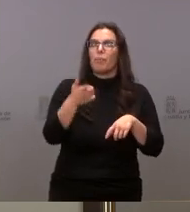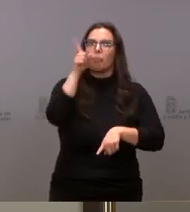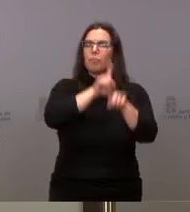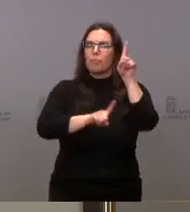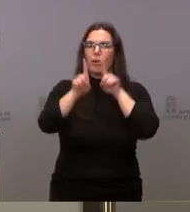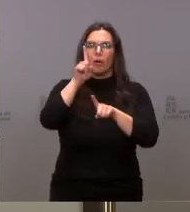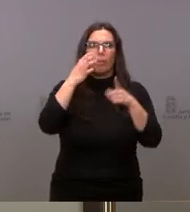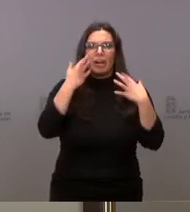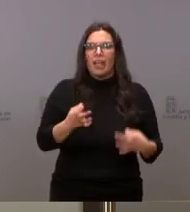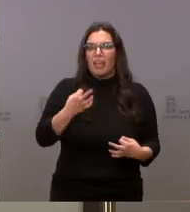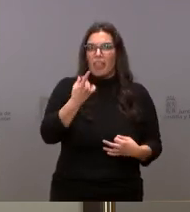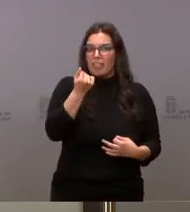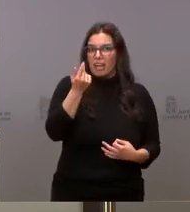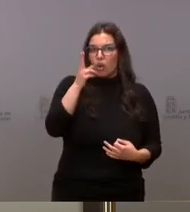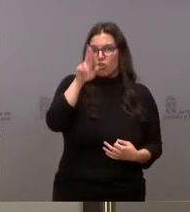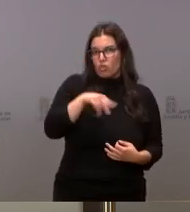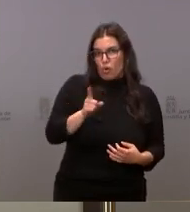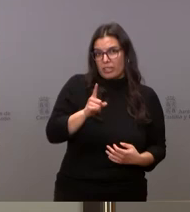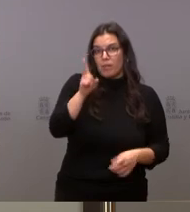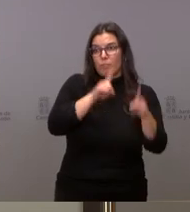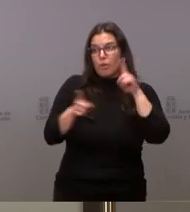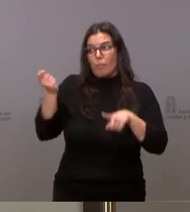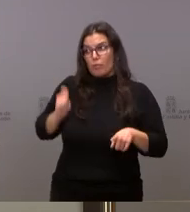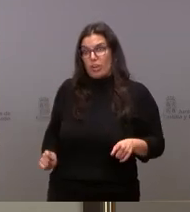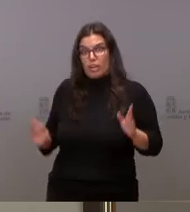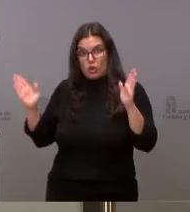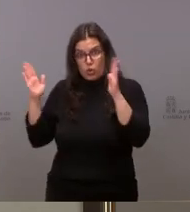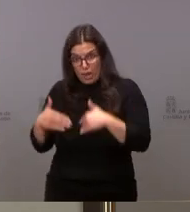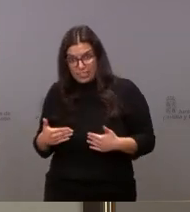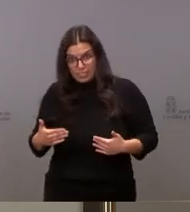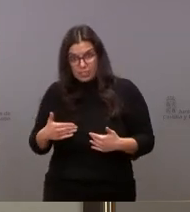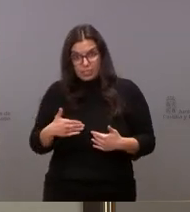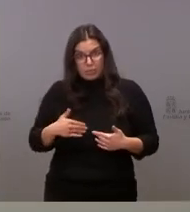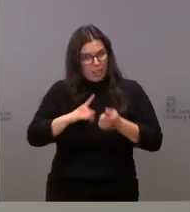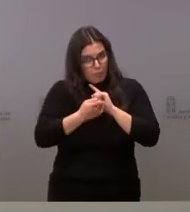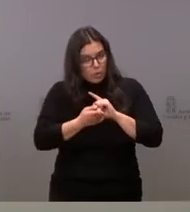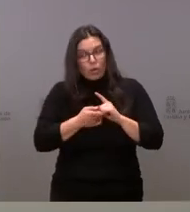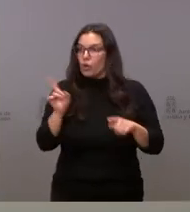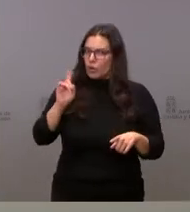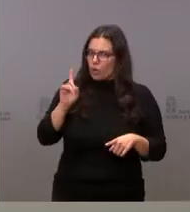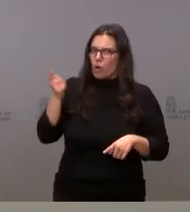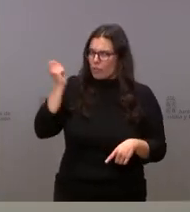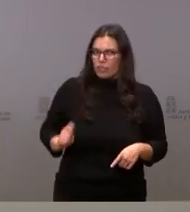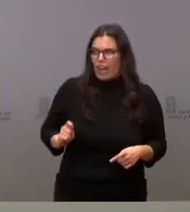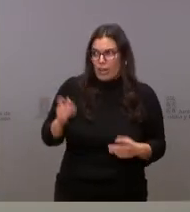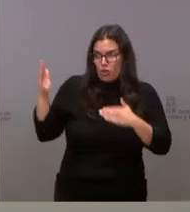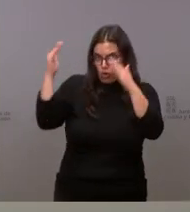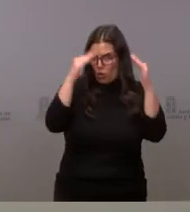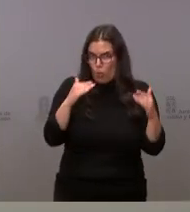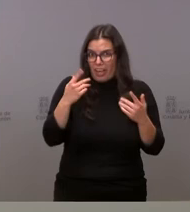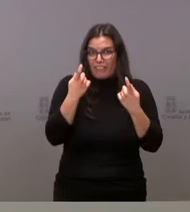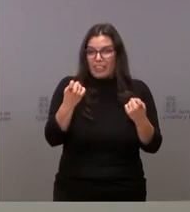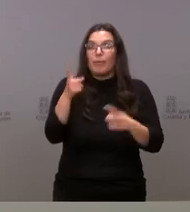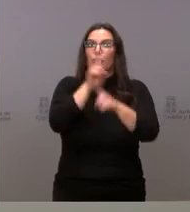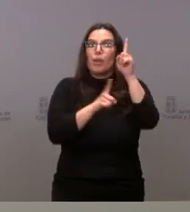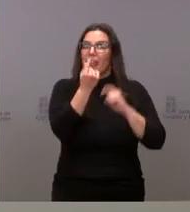realmente de dinero sino de falta de profesionales y su proceso ha cambiado pero sigue habiendo falta de profesionales pero y el problema no es de